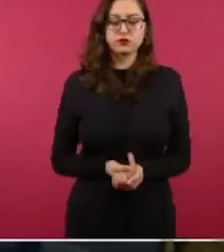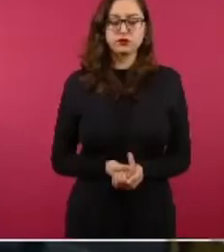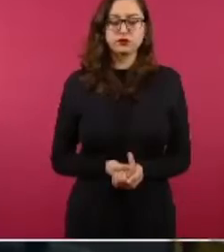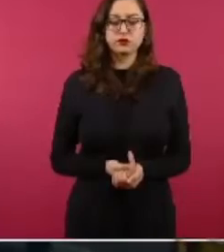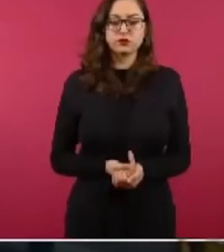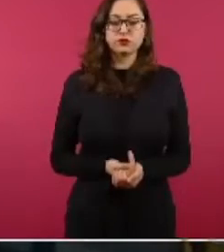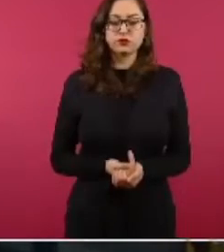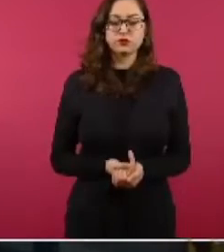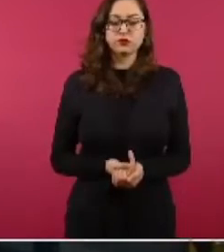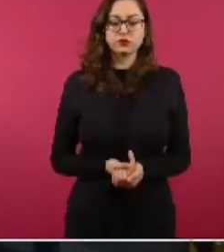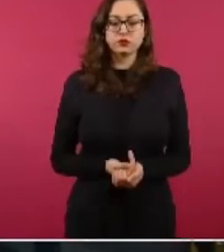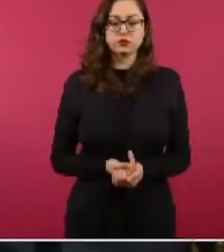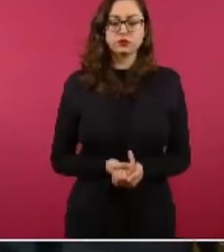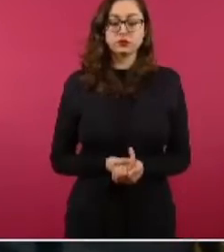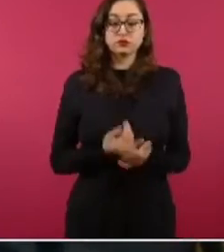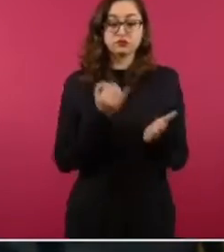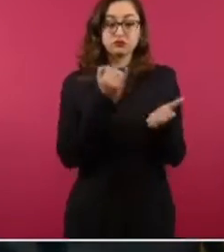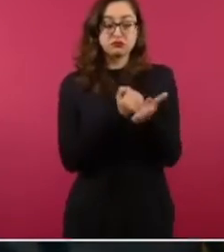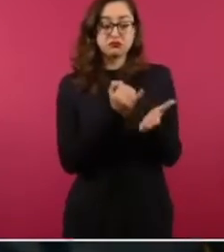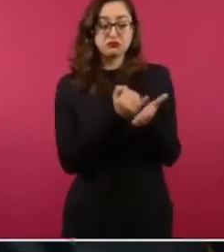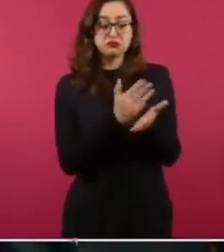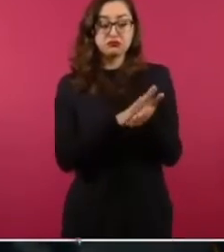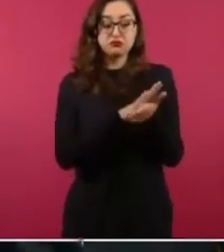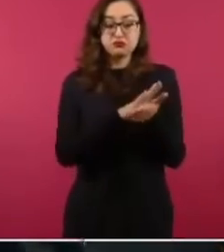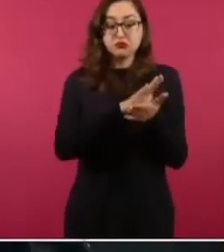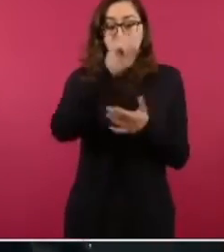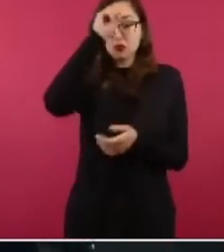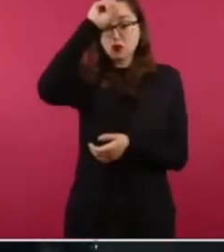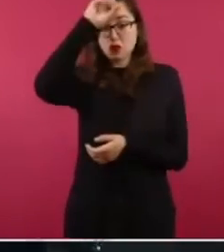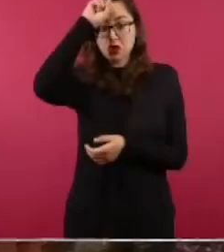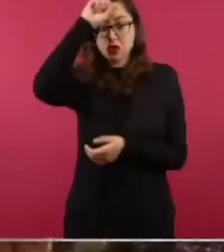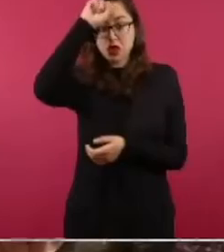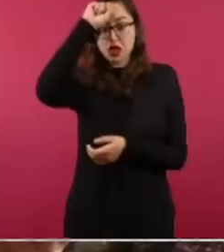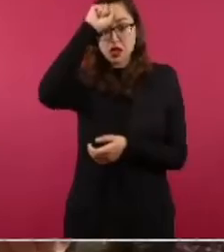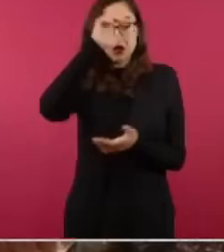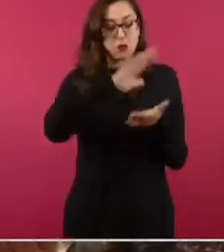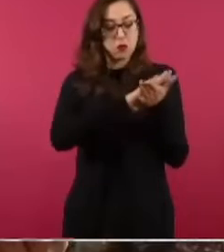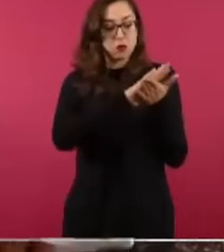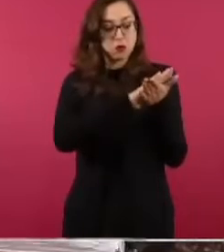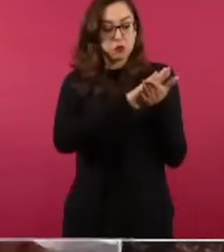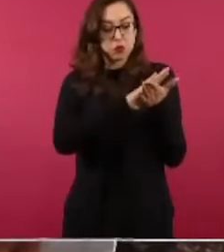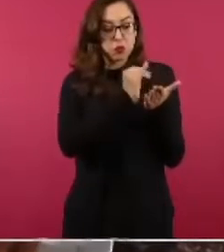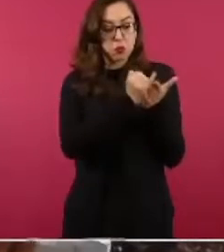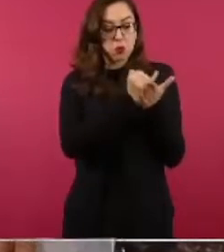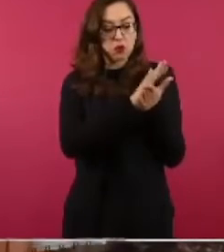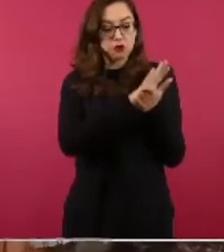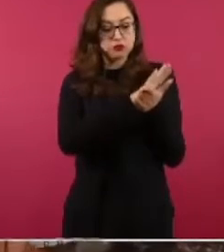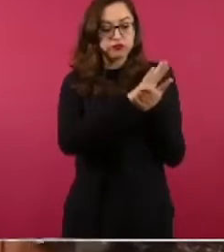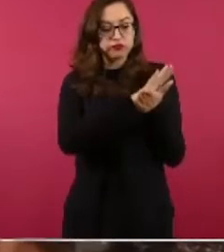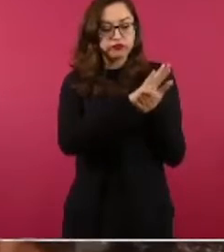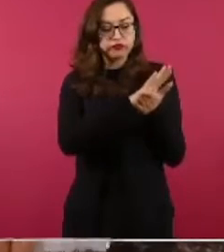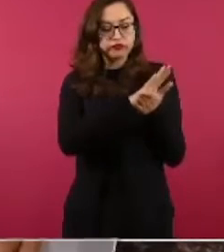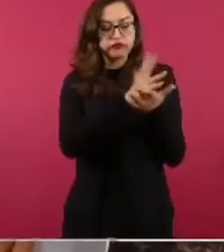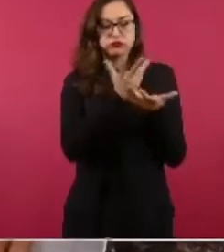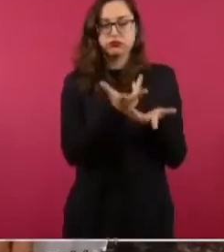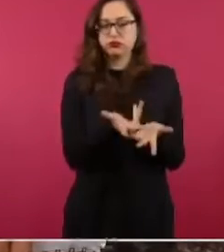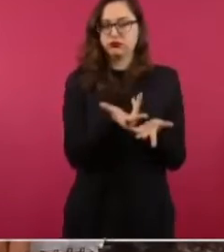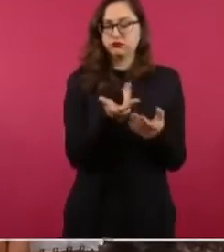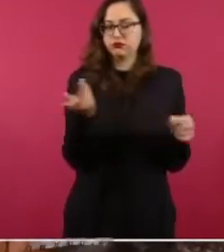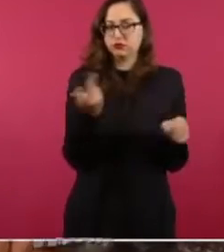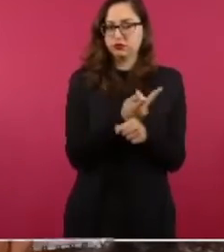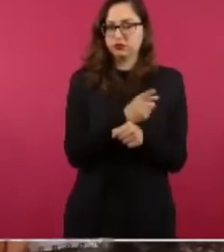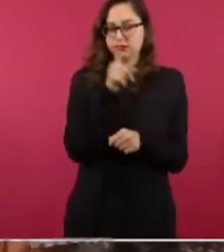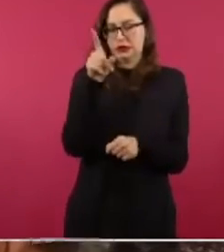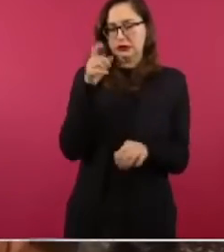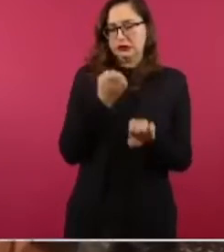condonan impuestos. Y la pregunta sería, bueno, y esto también